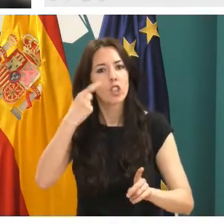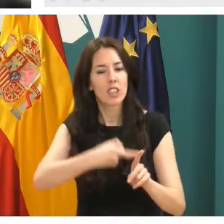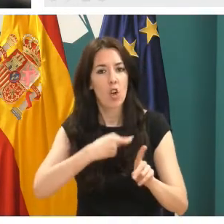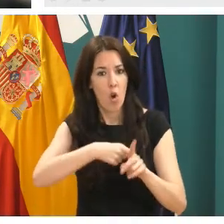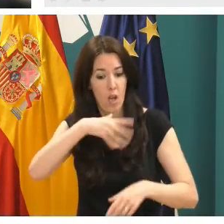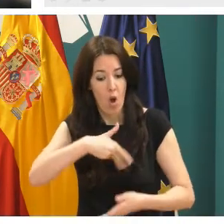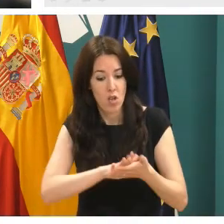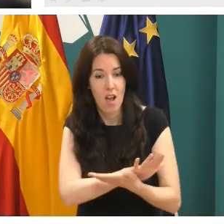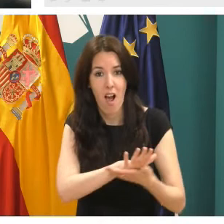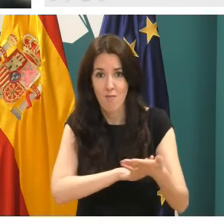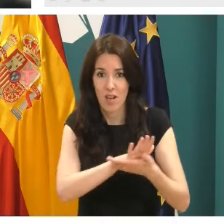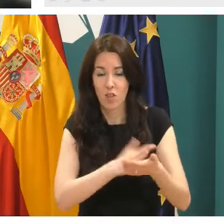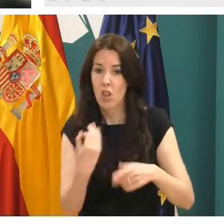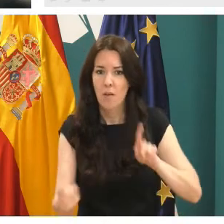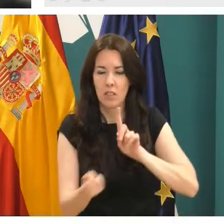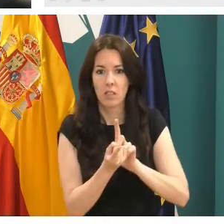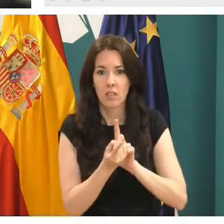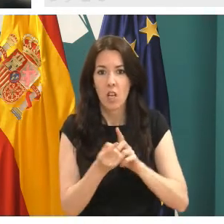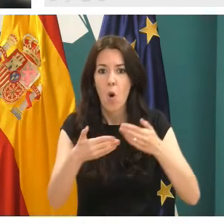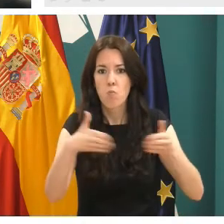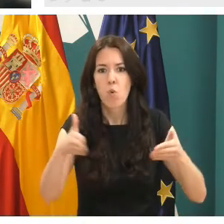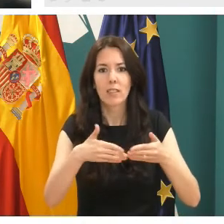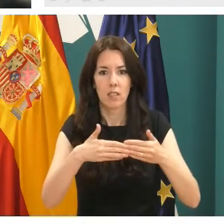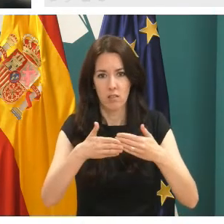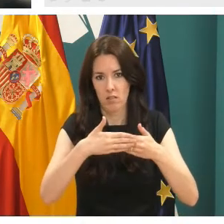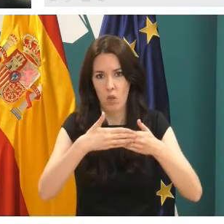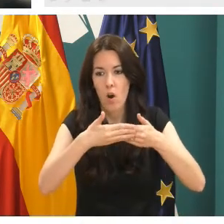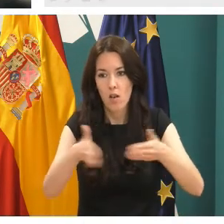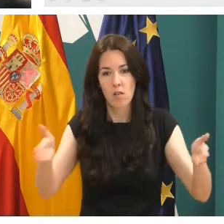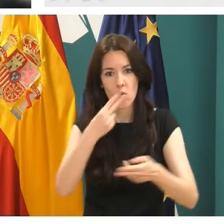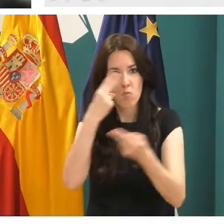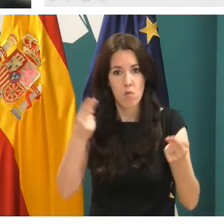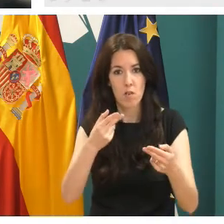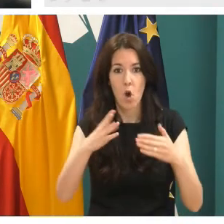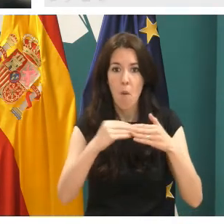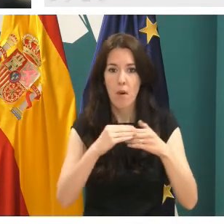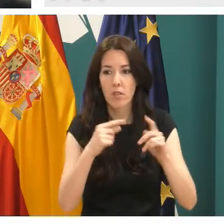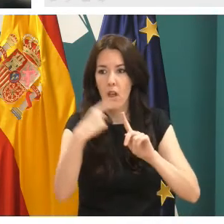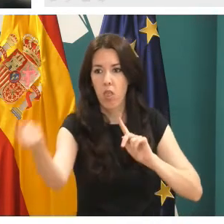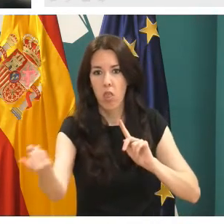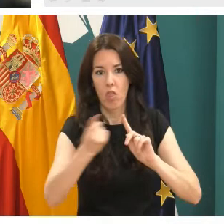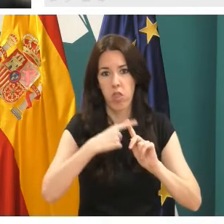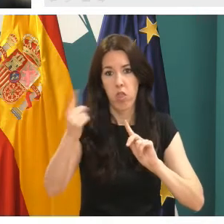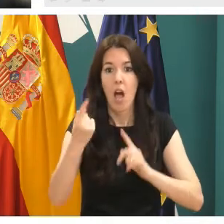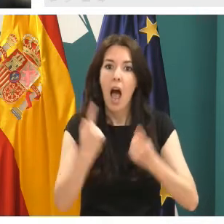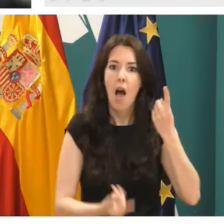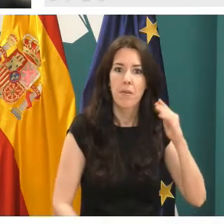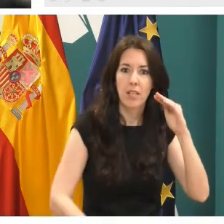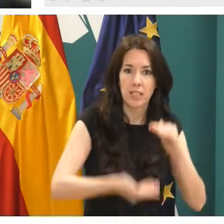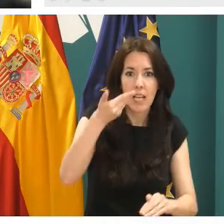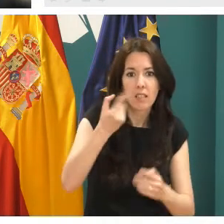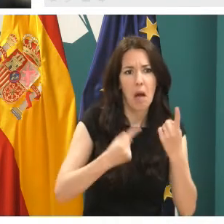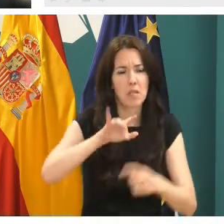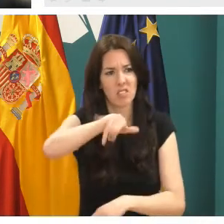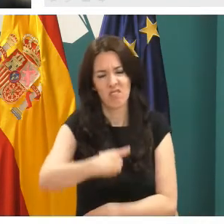hablando hoy, tienen que ser consultas de puertas abiertas. El paciente se va y viene, a veces le damos de alta y a veces se cansa